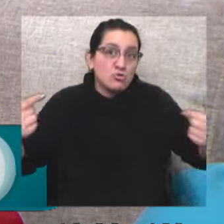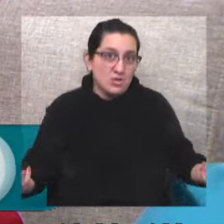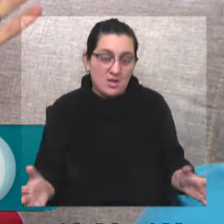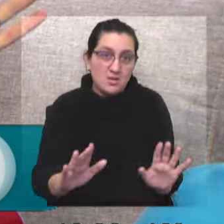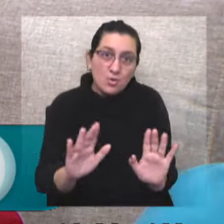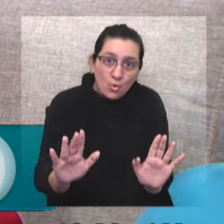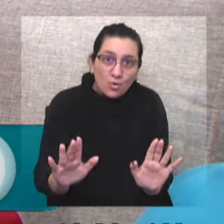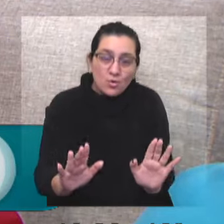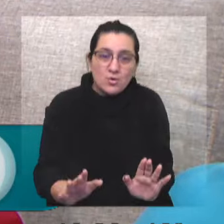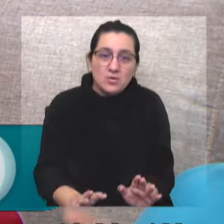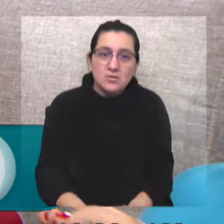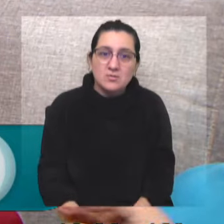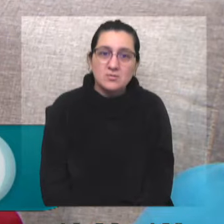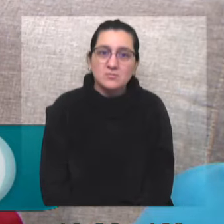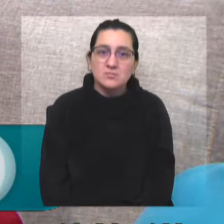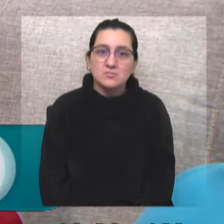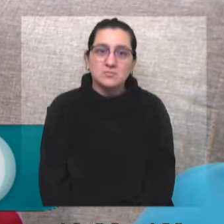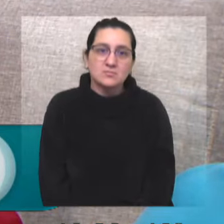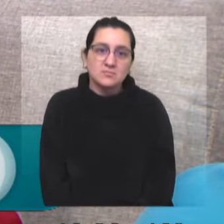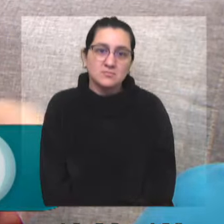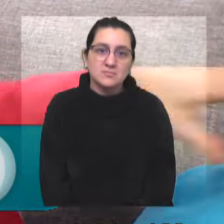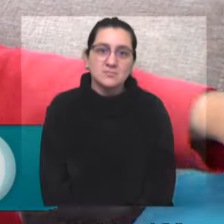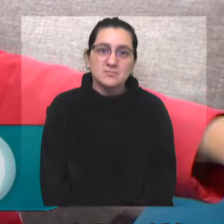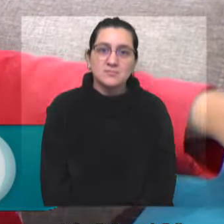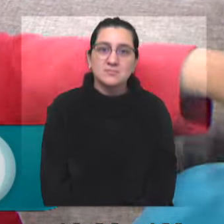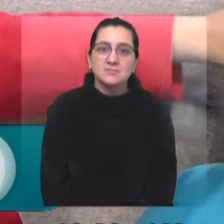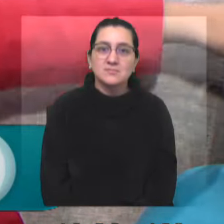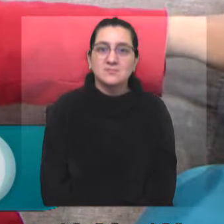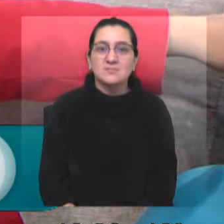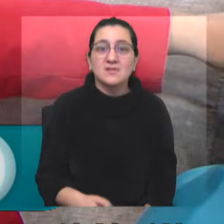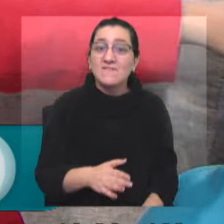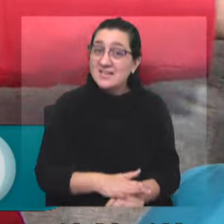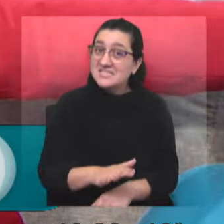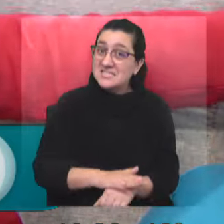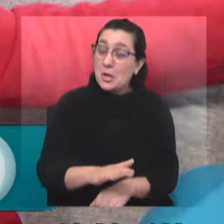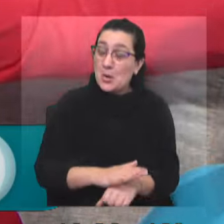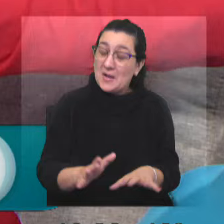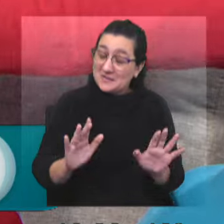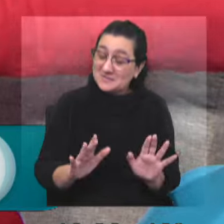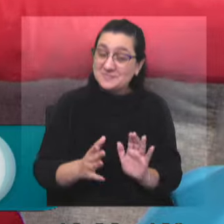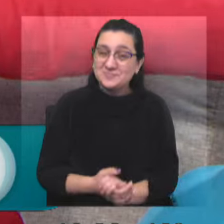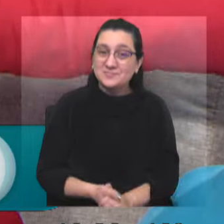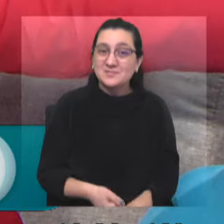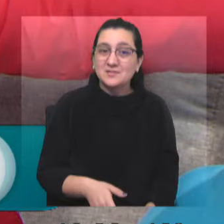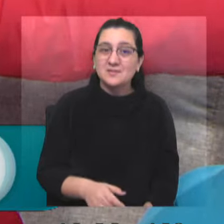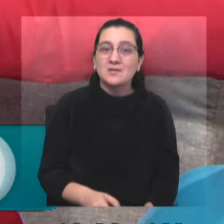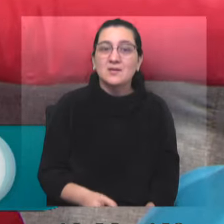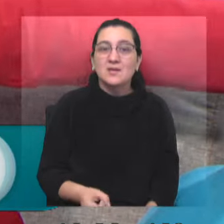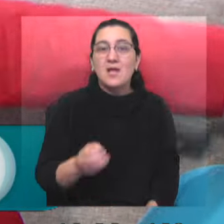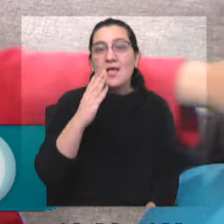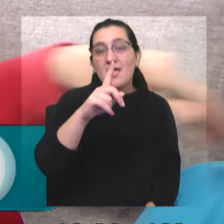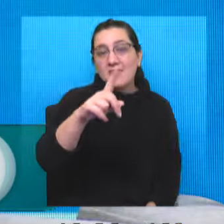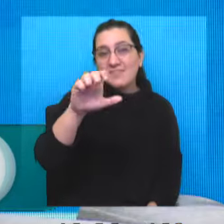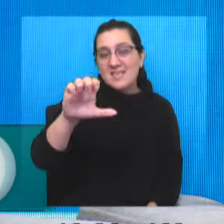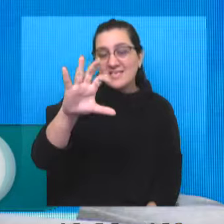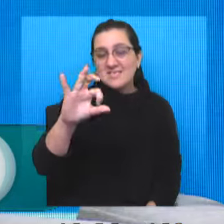con mucho desparpajo. Usé la palabra desparpajo. Te felicito. No, de los 80 creo que es la palabra desparpajo. La utilicé, desparpajo. Dana,